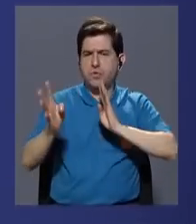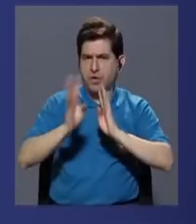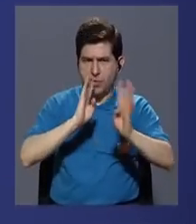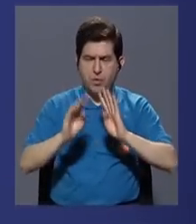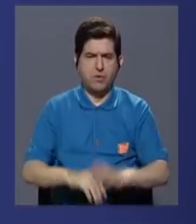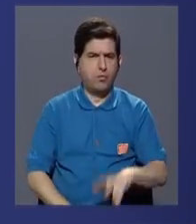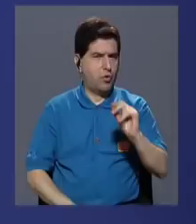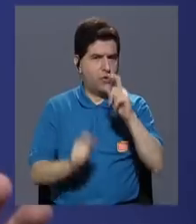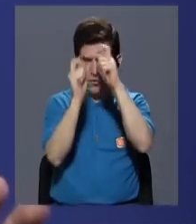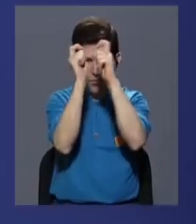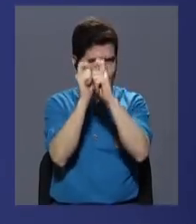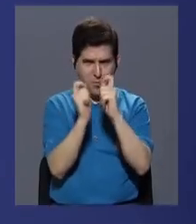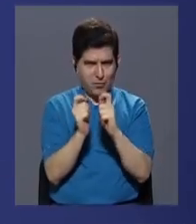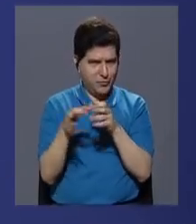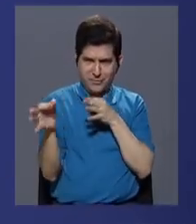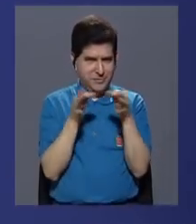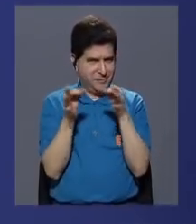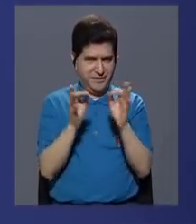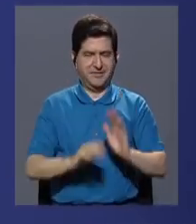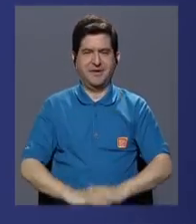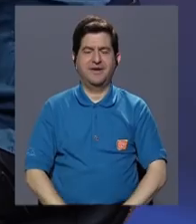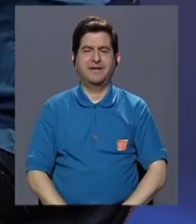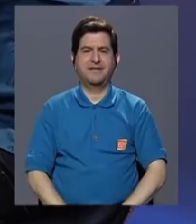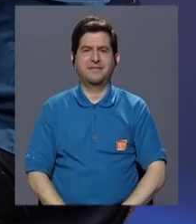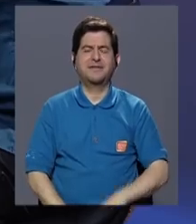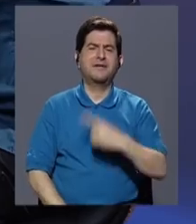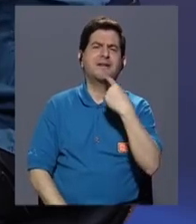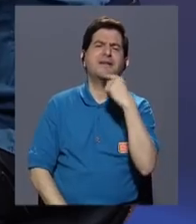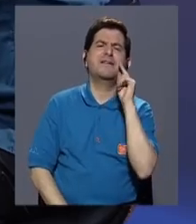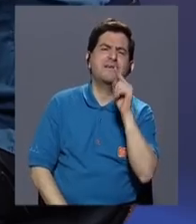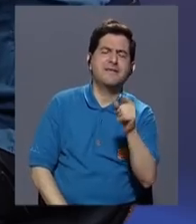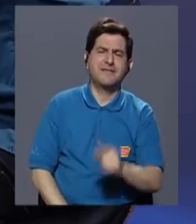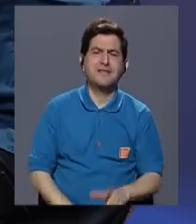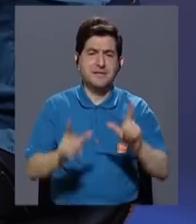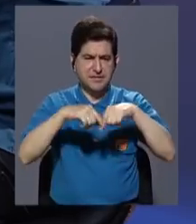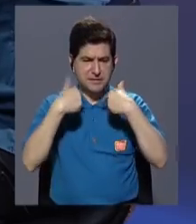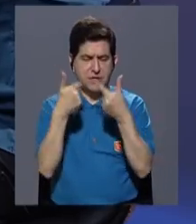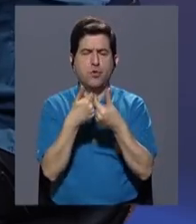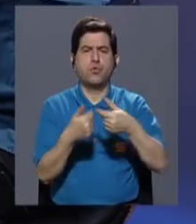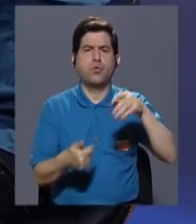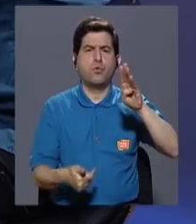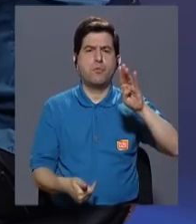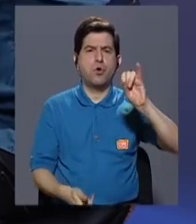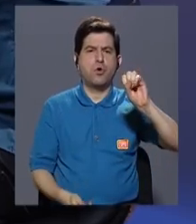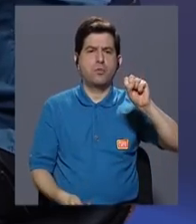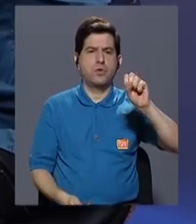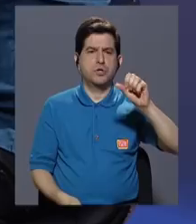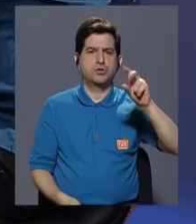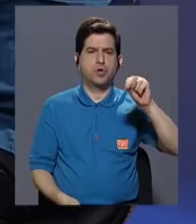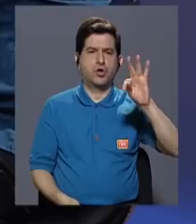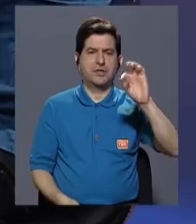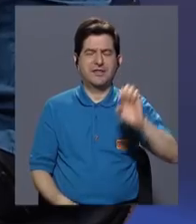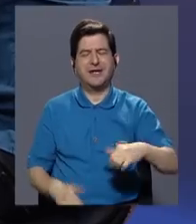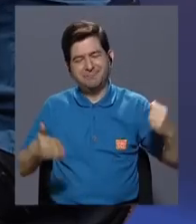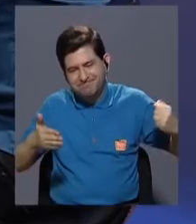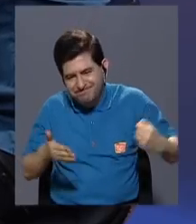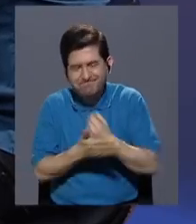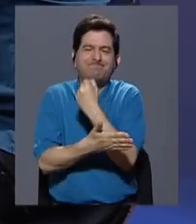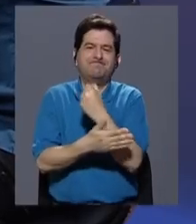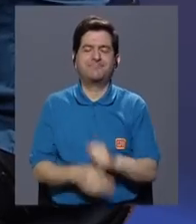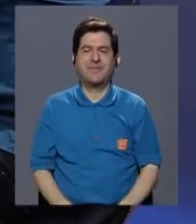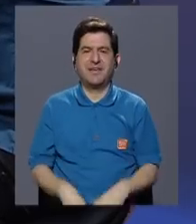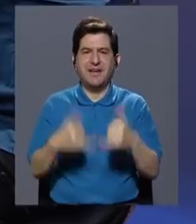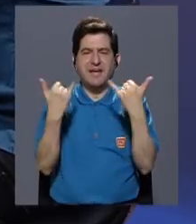cuales podemos hablar más adelante sin dar mayor detalle a propósito de eso que decir del colectivo de visitante qué lástima verdad